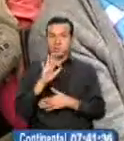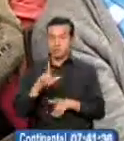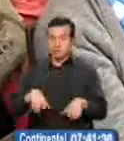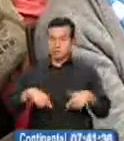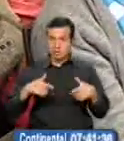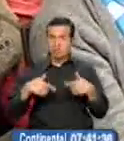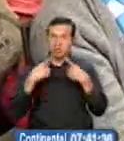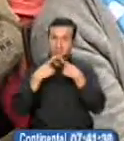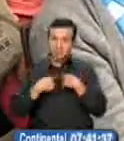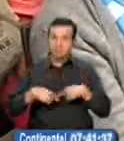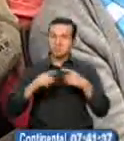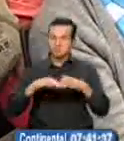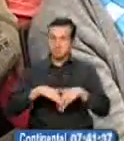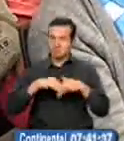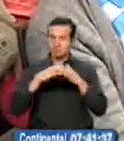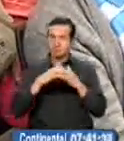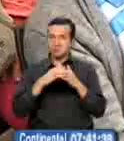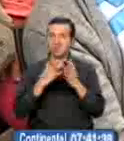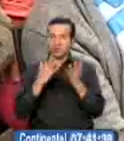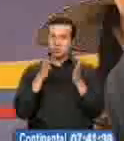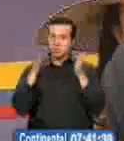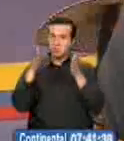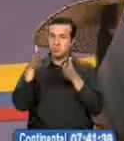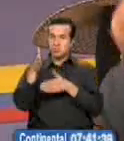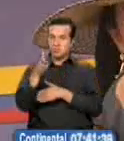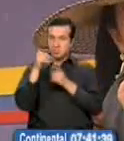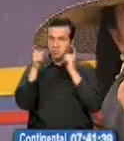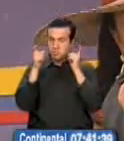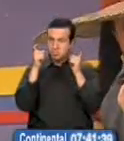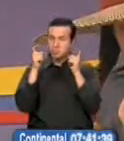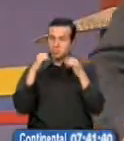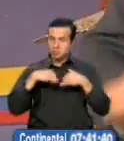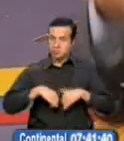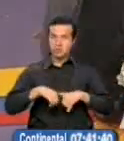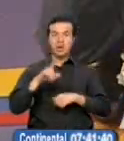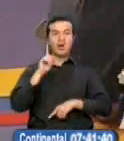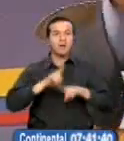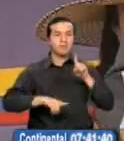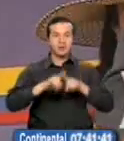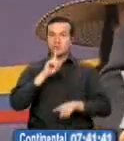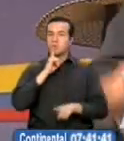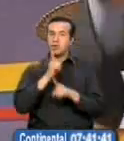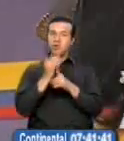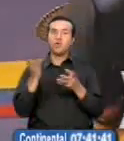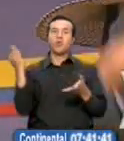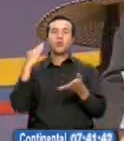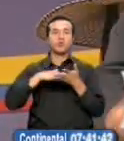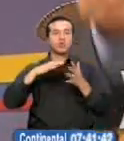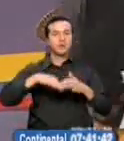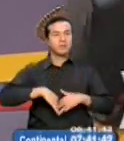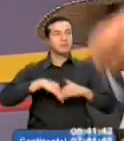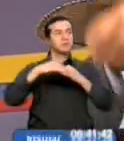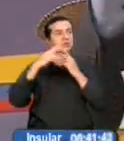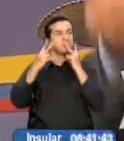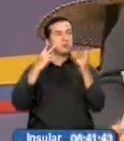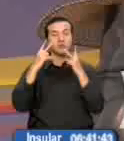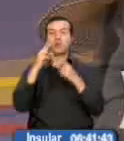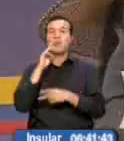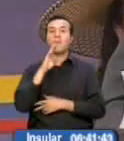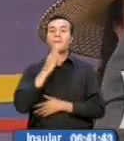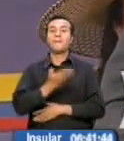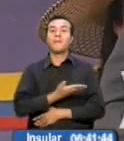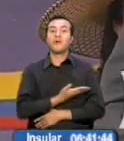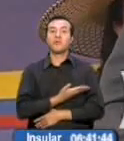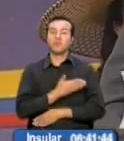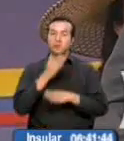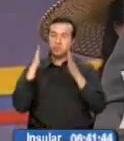quien anunció que reactivará la misión de llegar al poder. Queridos amigos, va a renacer la misión Manuela Espejo.